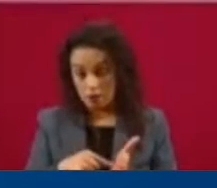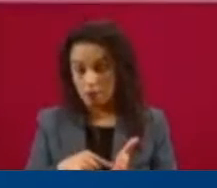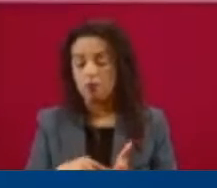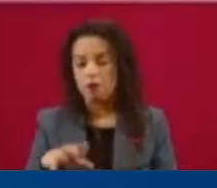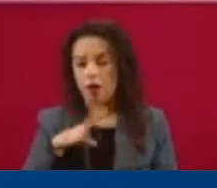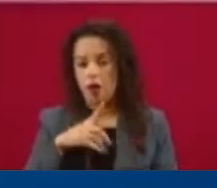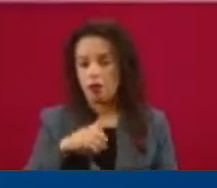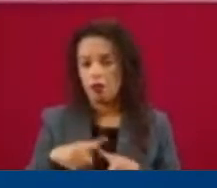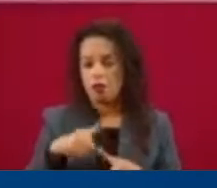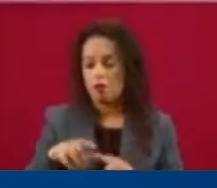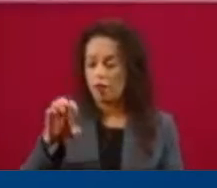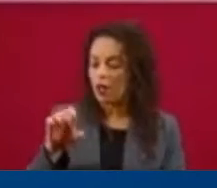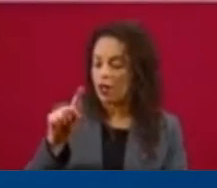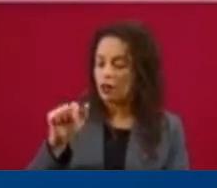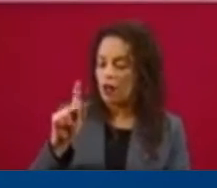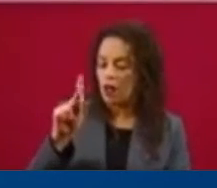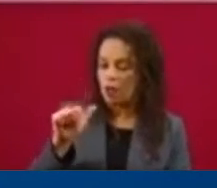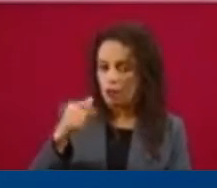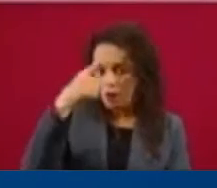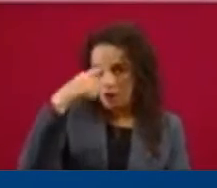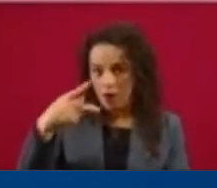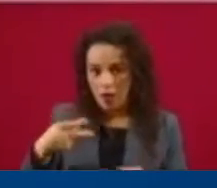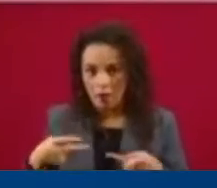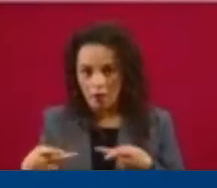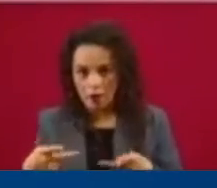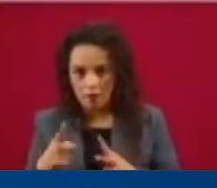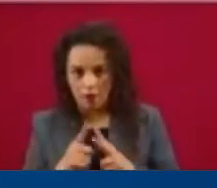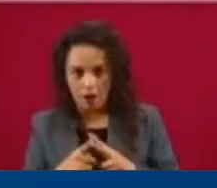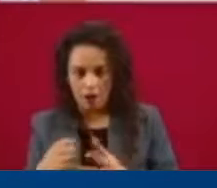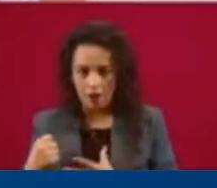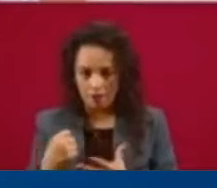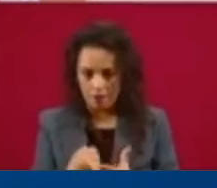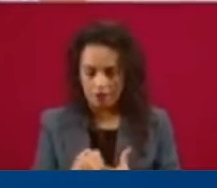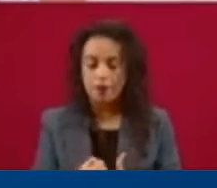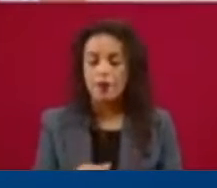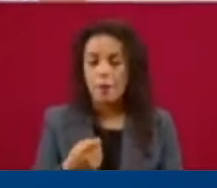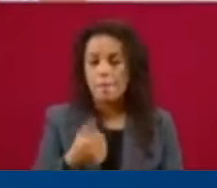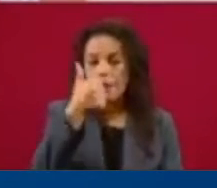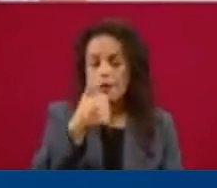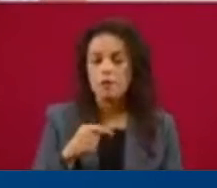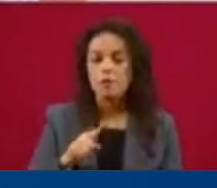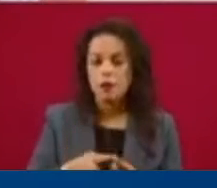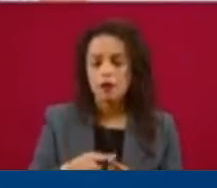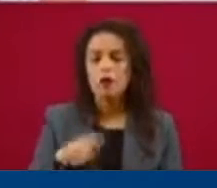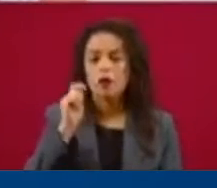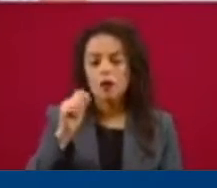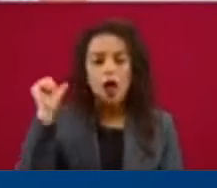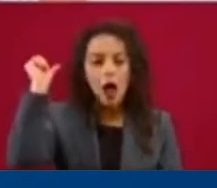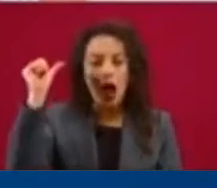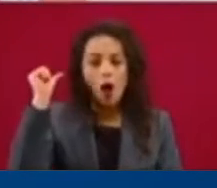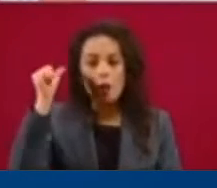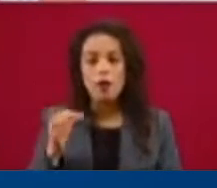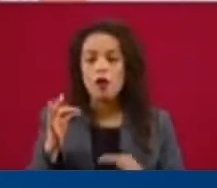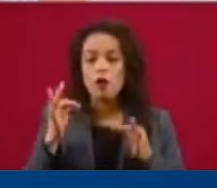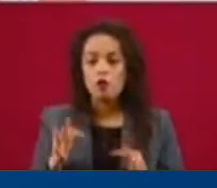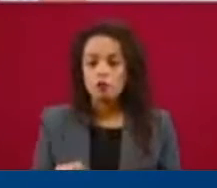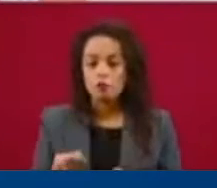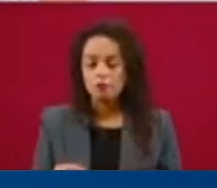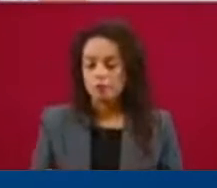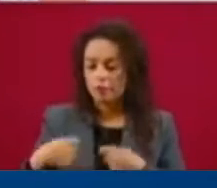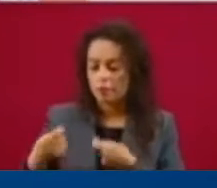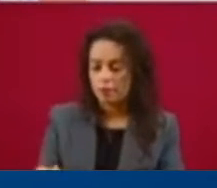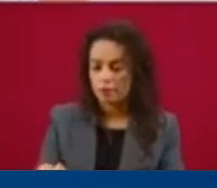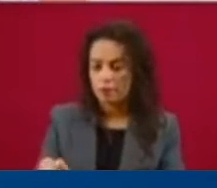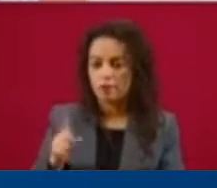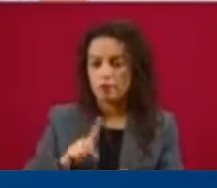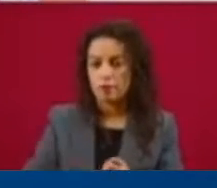la economía ortodoxa se defiende la teoría de las crisis imposibles la palabra les corroe y prefieren hablar de ciclos económicos negando por completo la